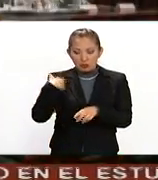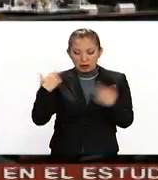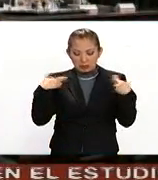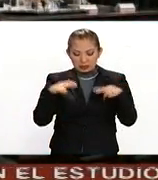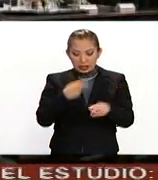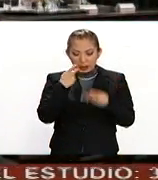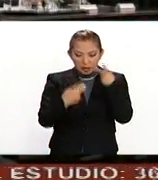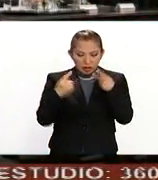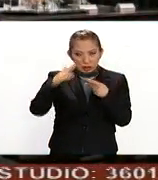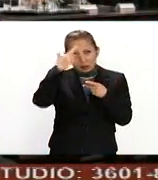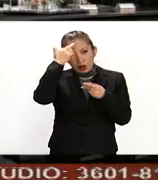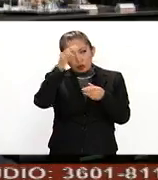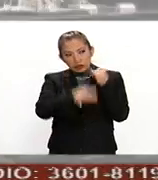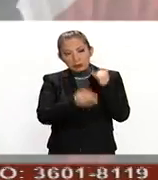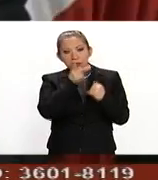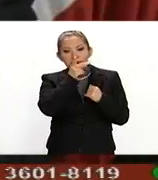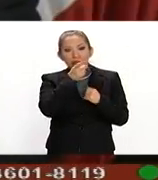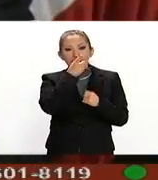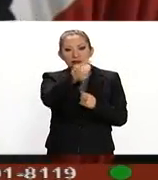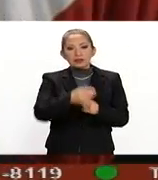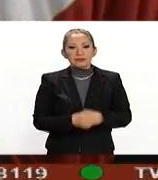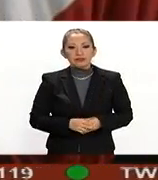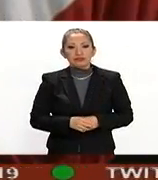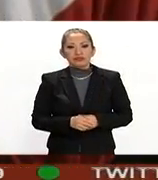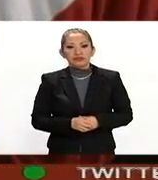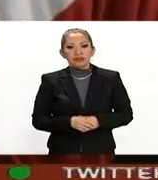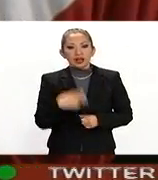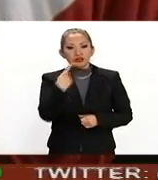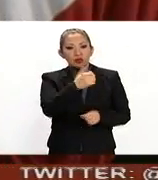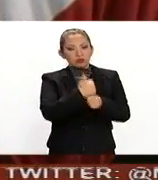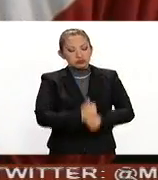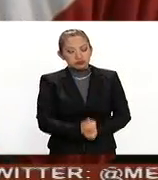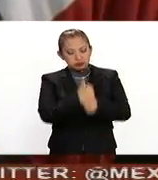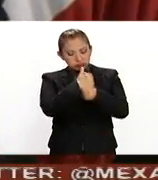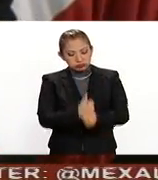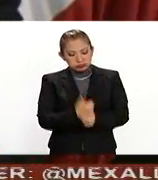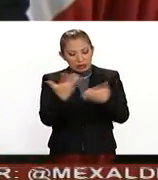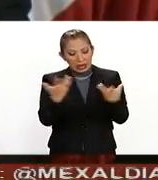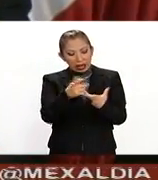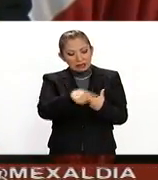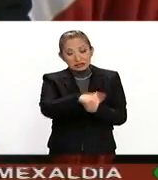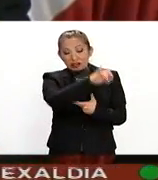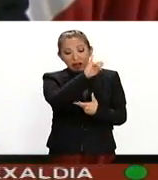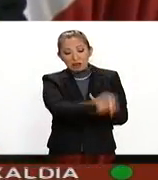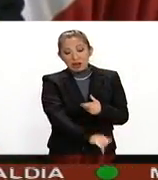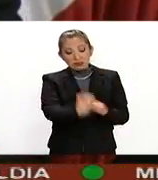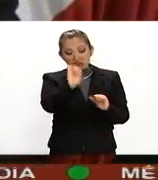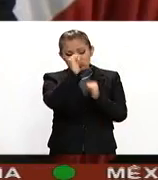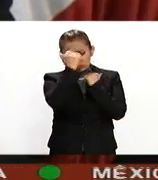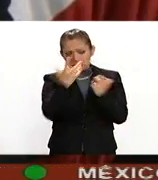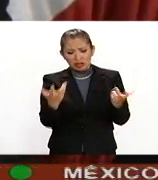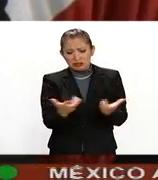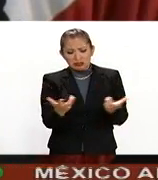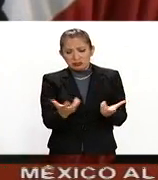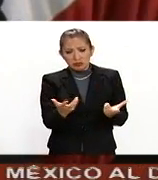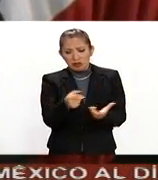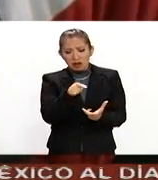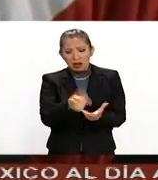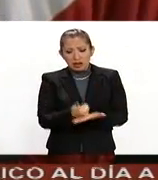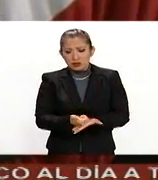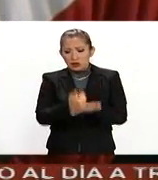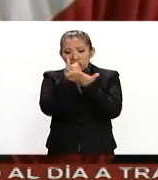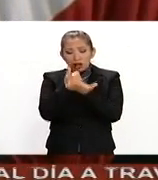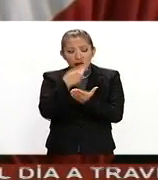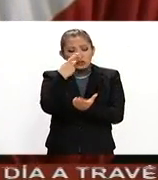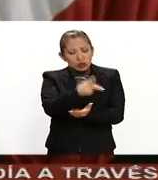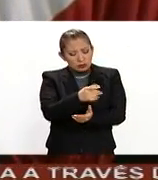nombre y recordó sus últimas palabras. Pese a su dolor y condición, él nunca se arrepintió de lo que hizo.